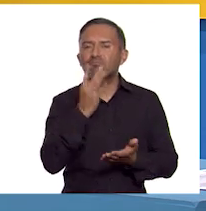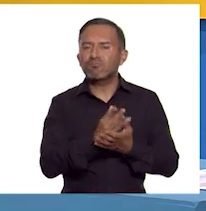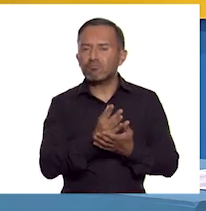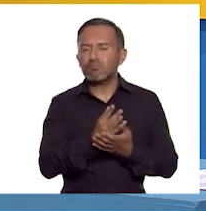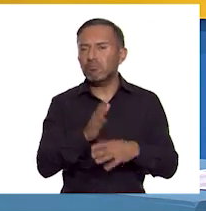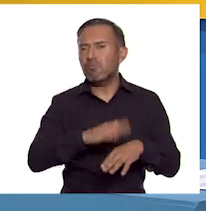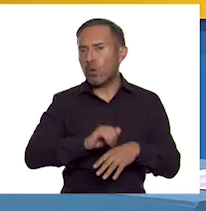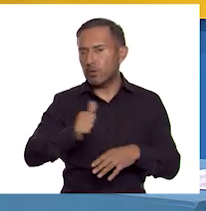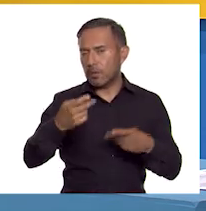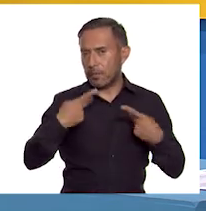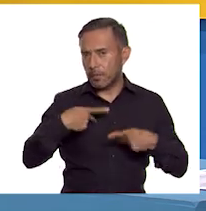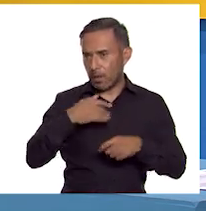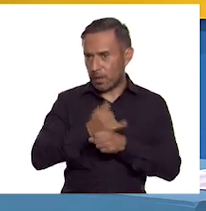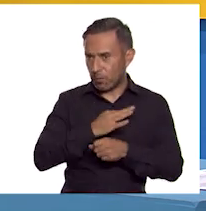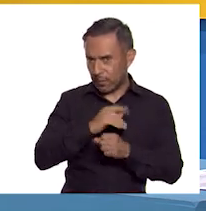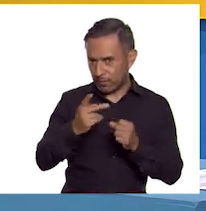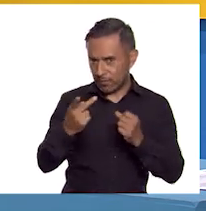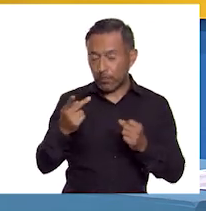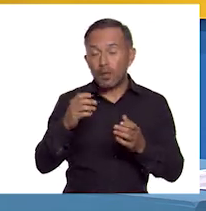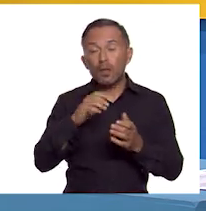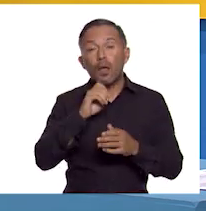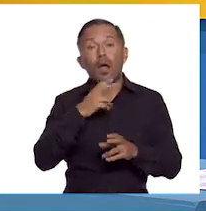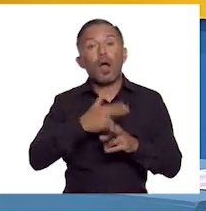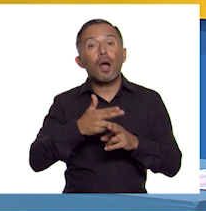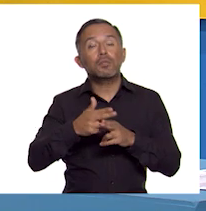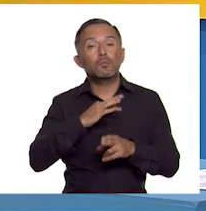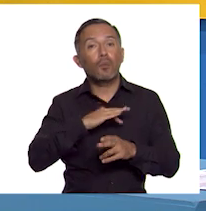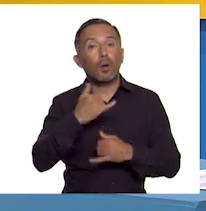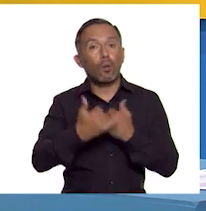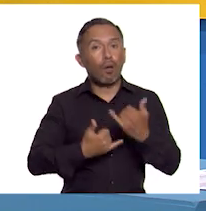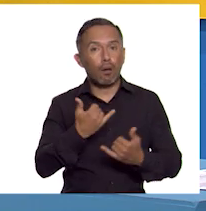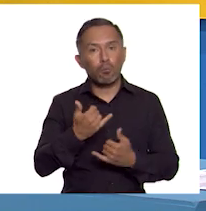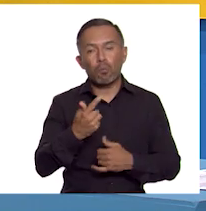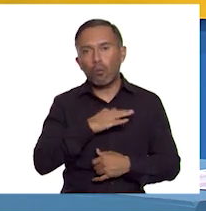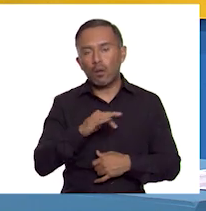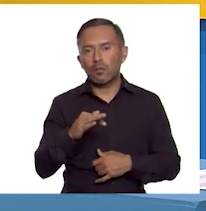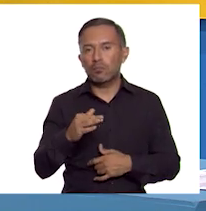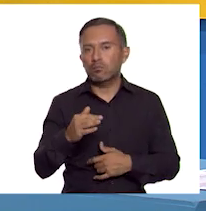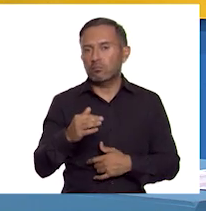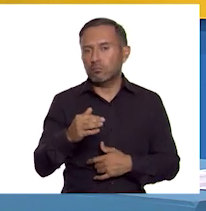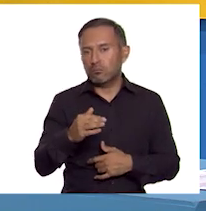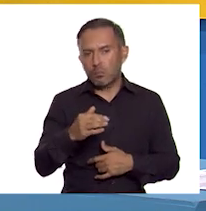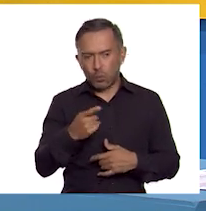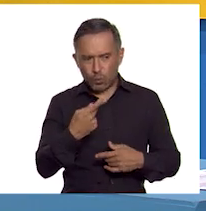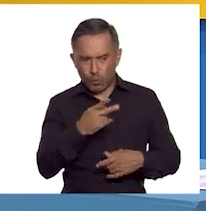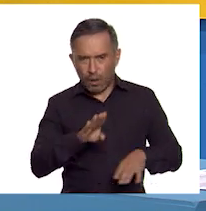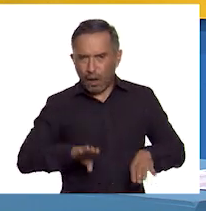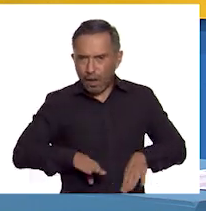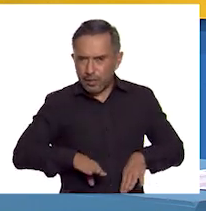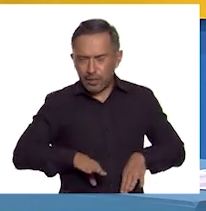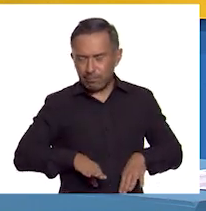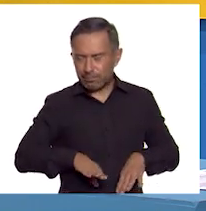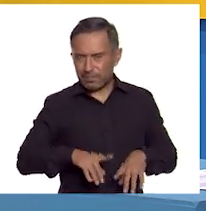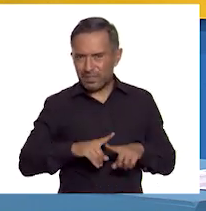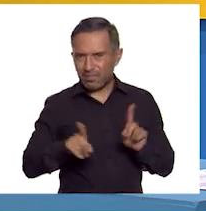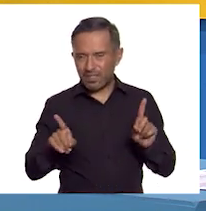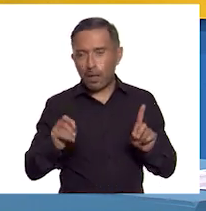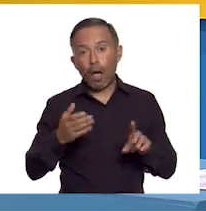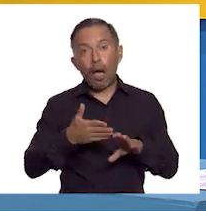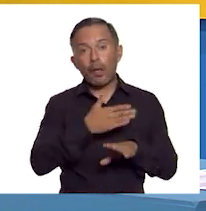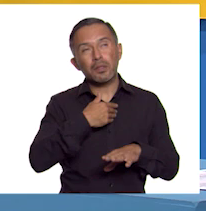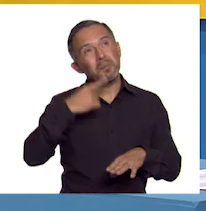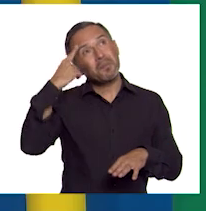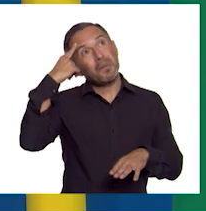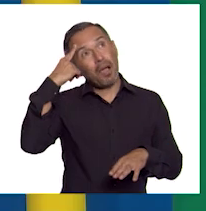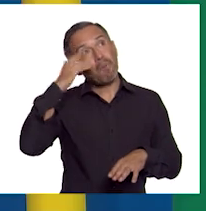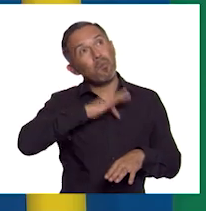otros personajes. Incluso pueden jugar para que hagan cosas o tengan características contrarias a las que se esperaría de